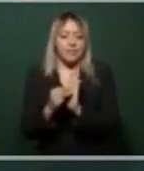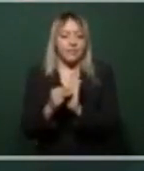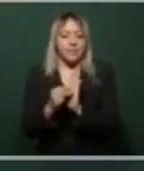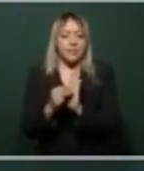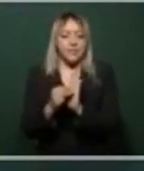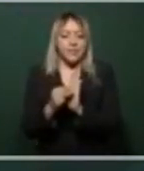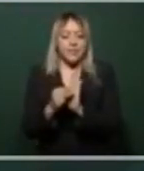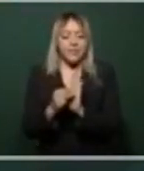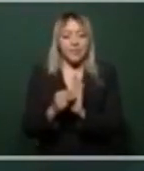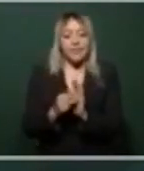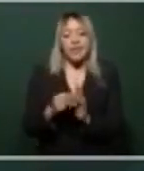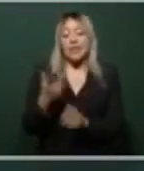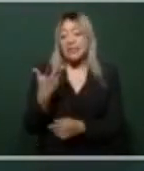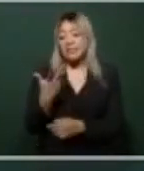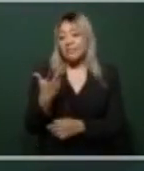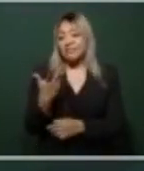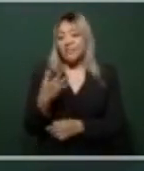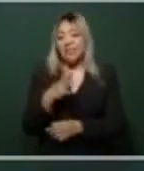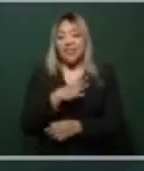Entonces, son